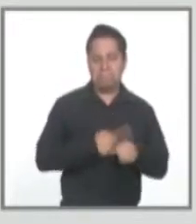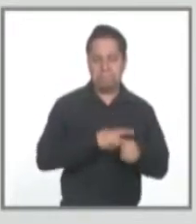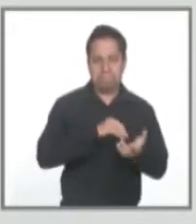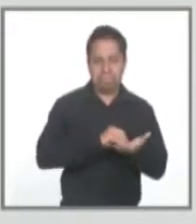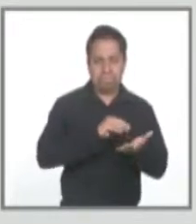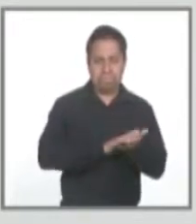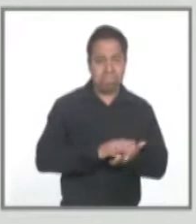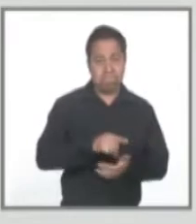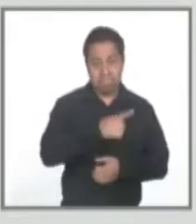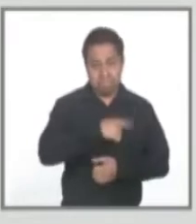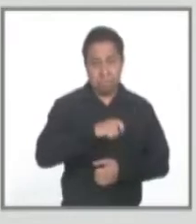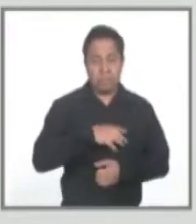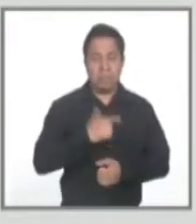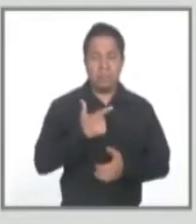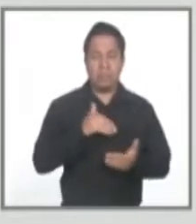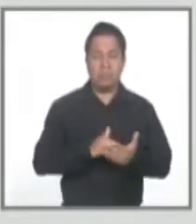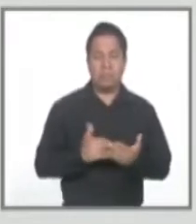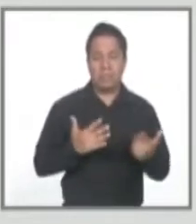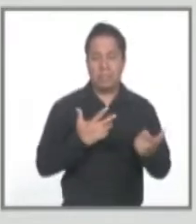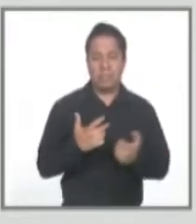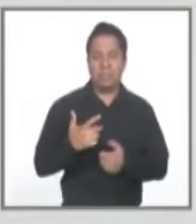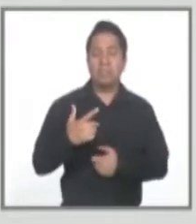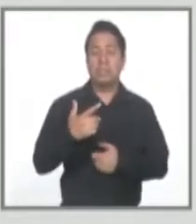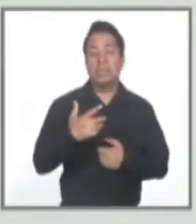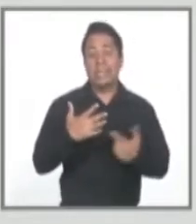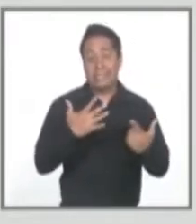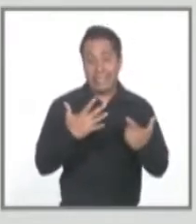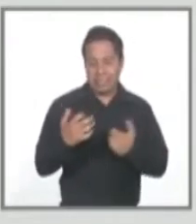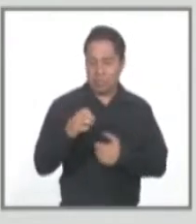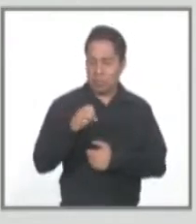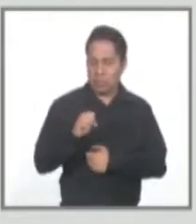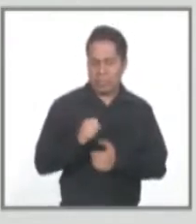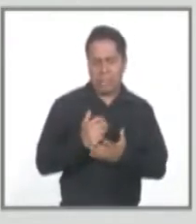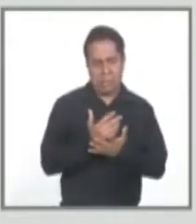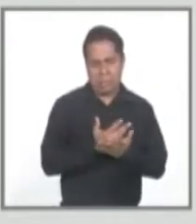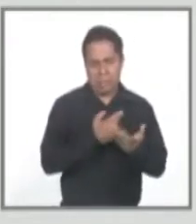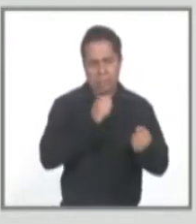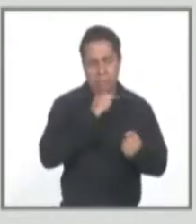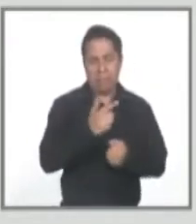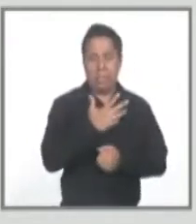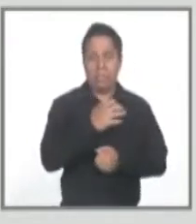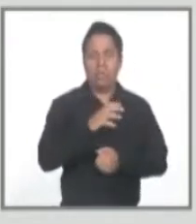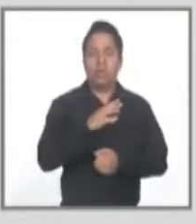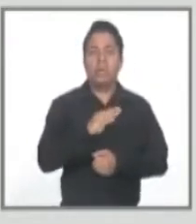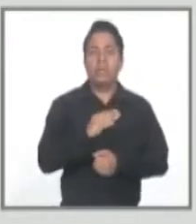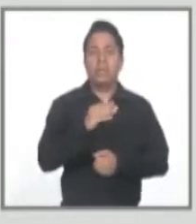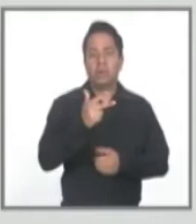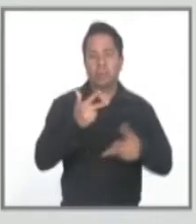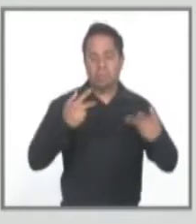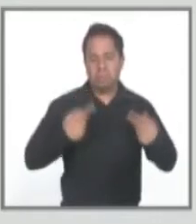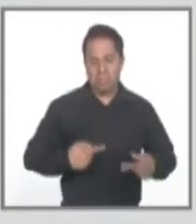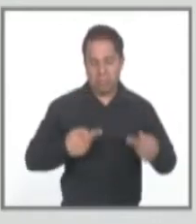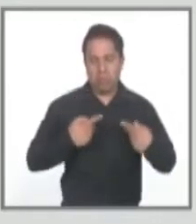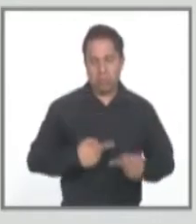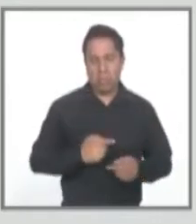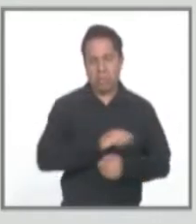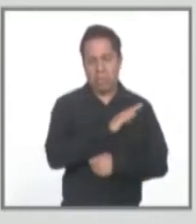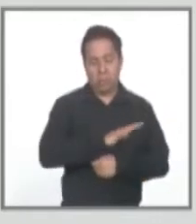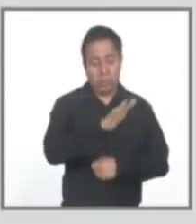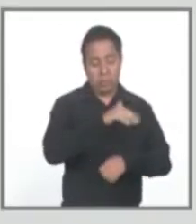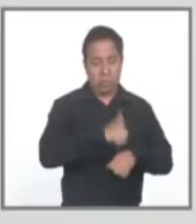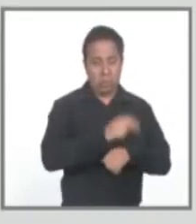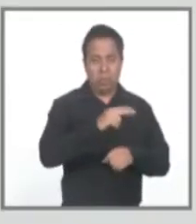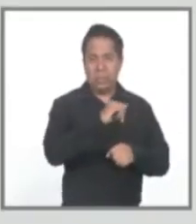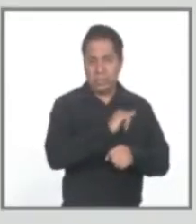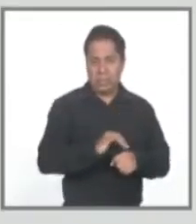de los cuales siete mil setecientos sesenta se han recuperado y 598 de funciones la jurisdicción